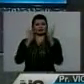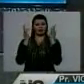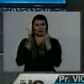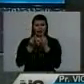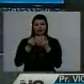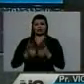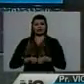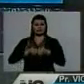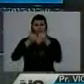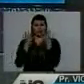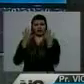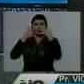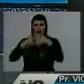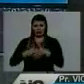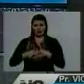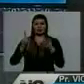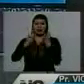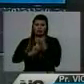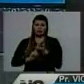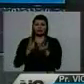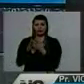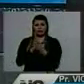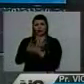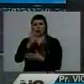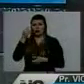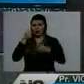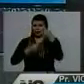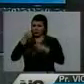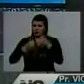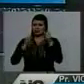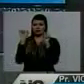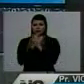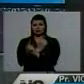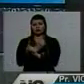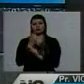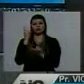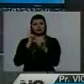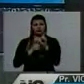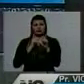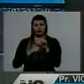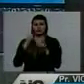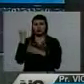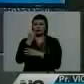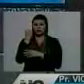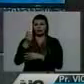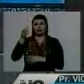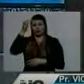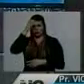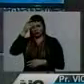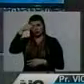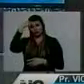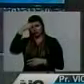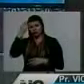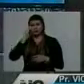funcione, para que un matrimonio dure, para que una empresa tenga éxito, son necesarias costumbres que